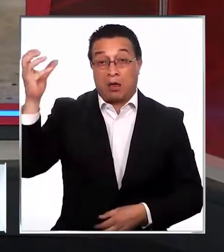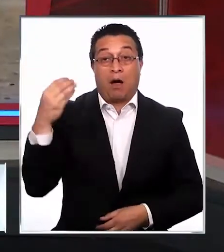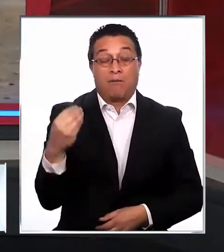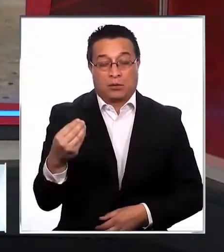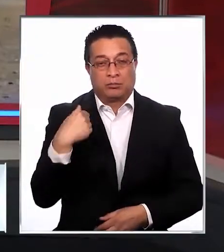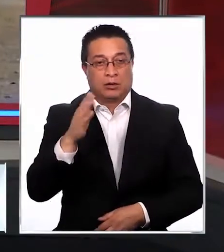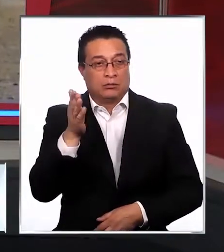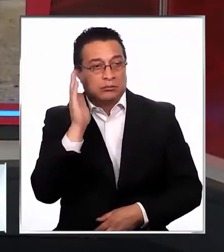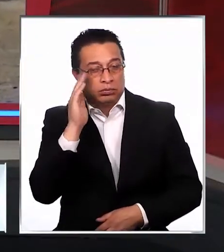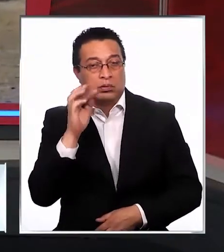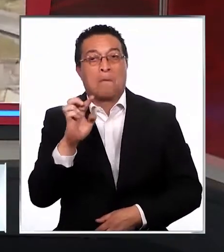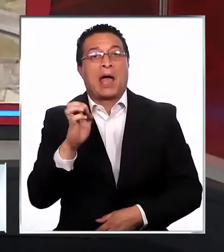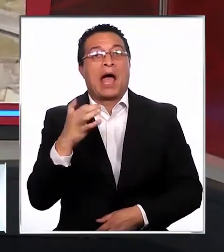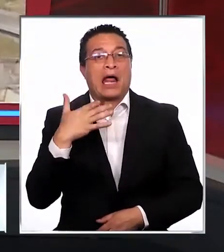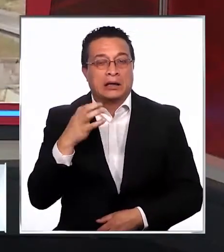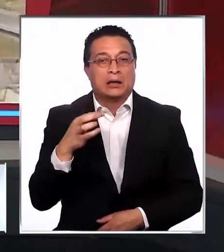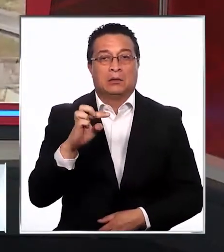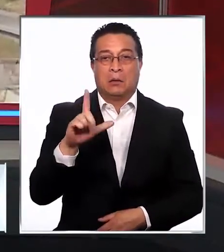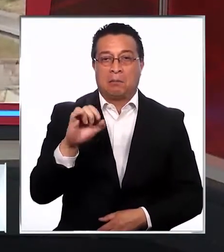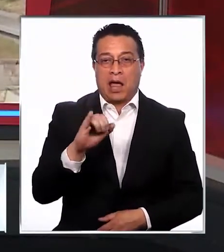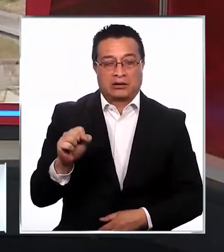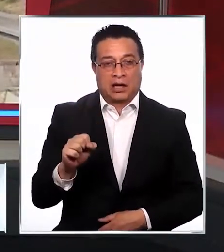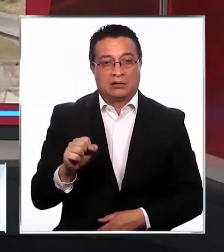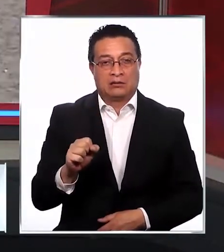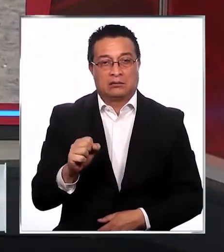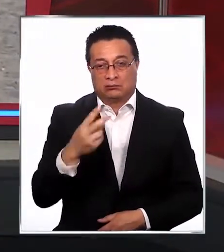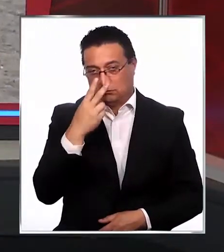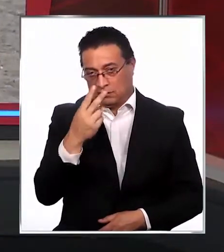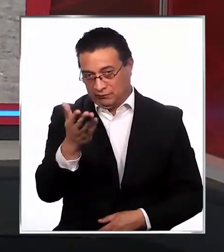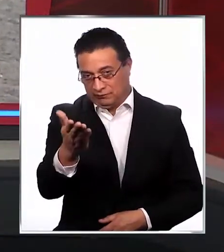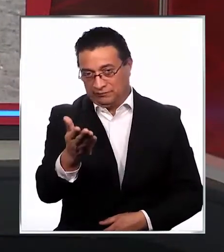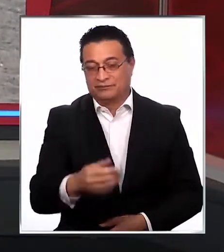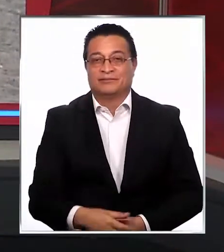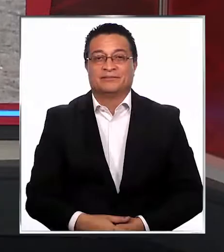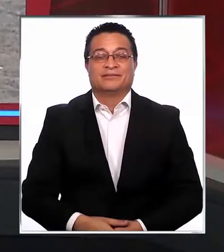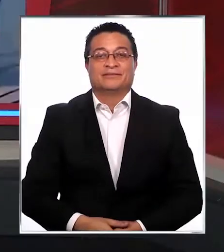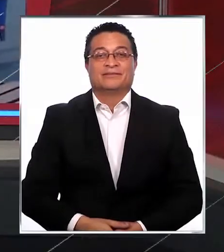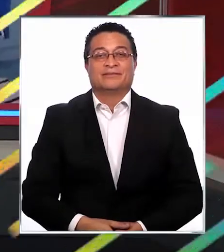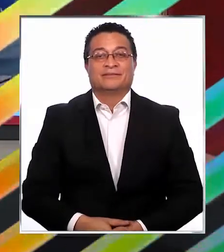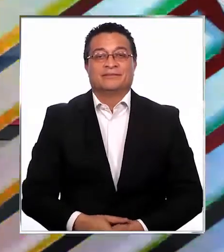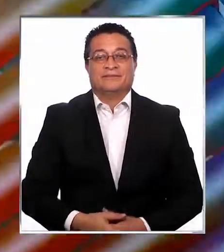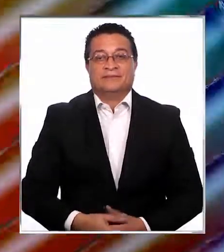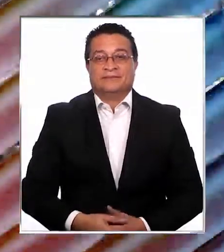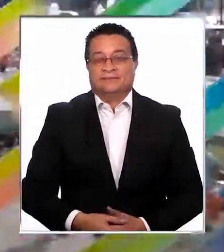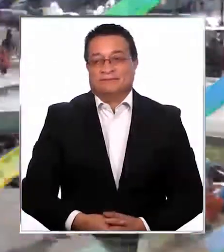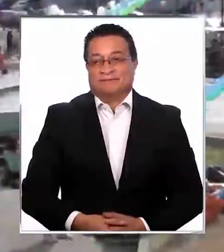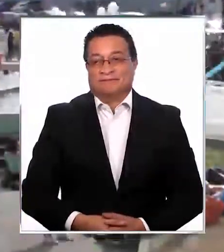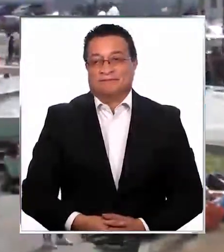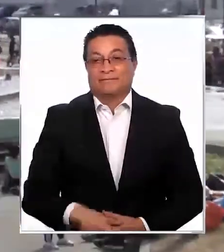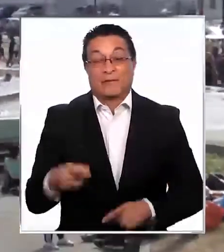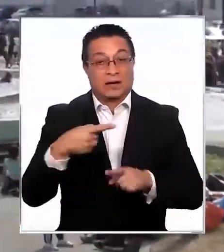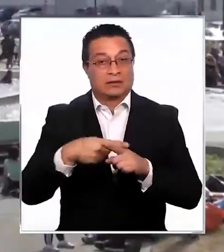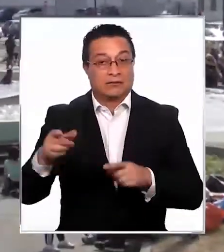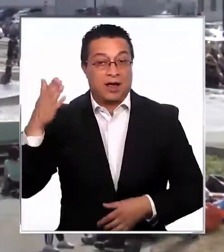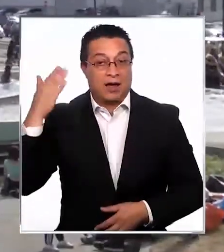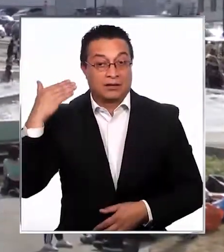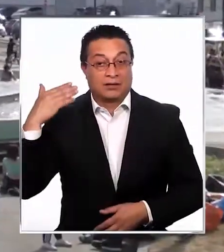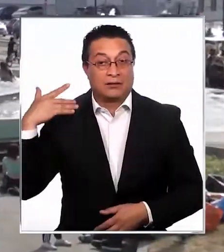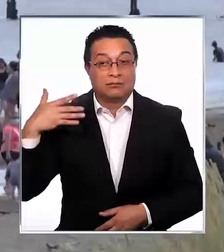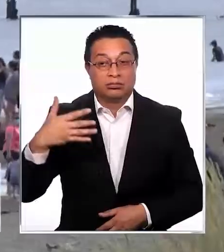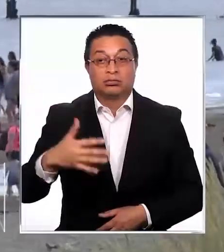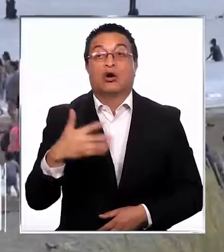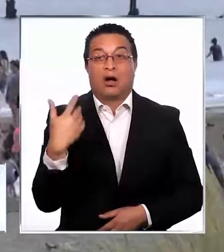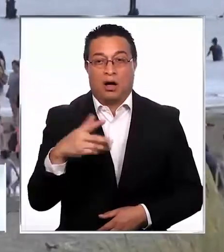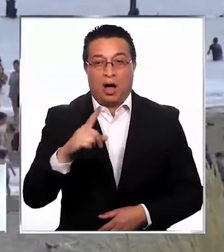que las familias salgan a recorrer los parques y plazas itv patagonia con esta nota desde la semana pasada